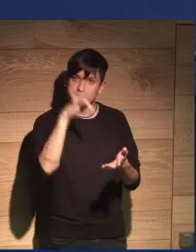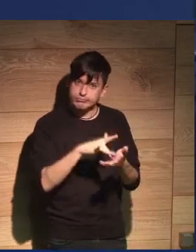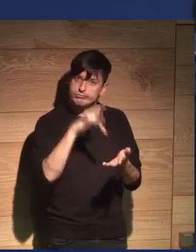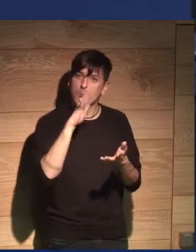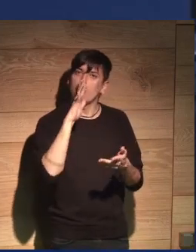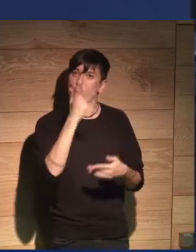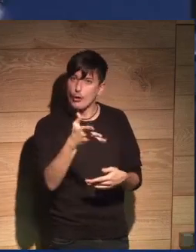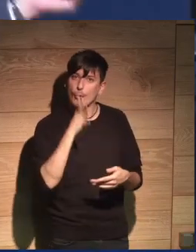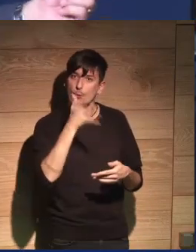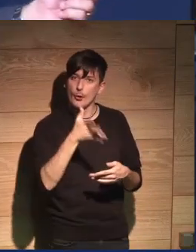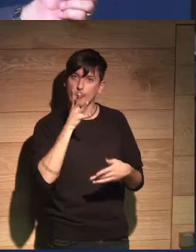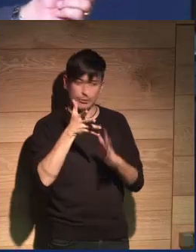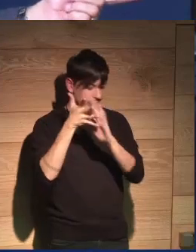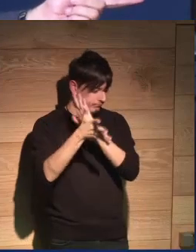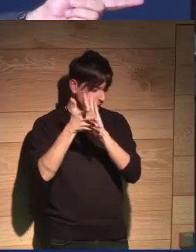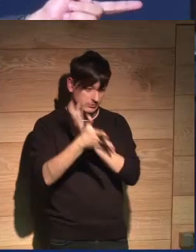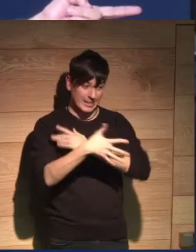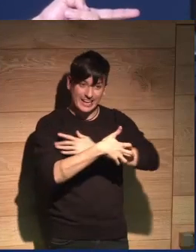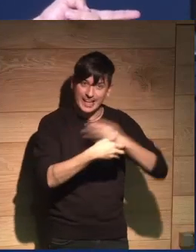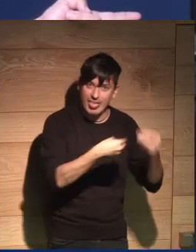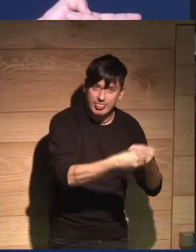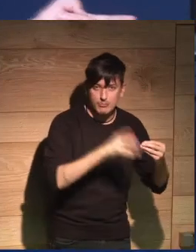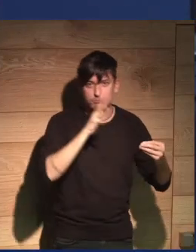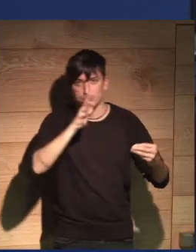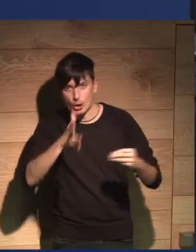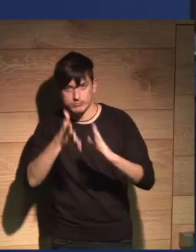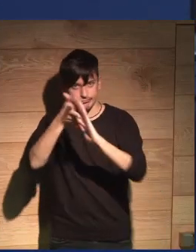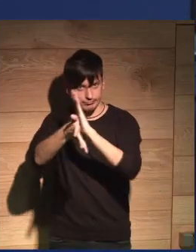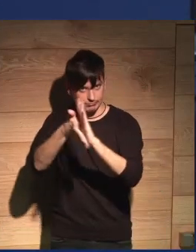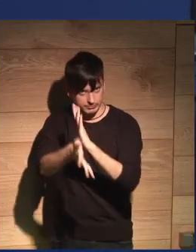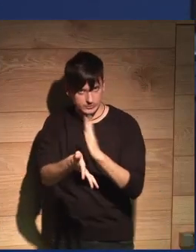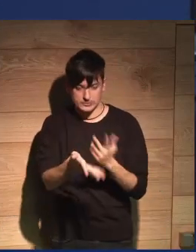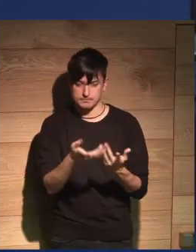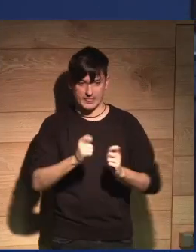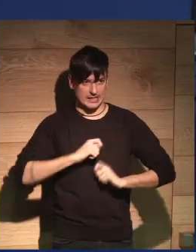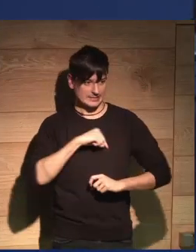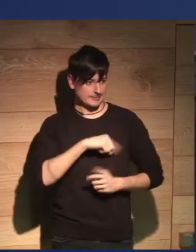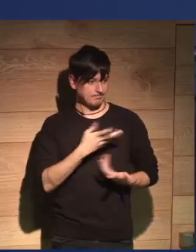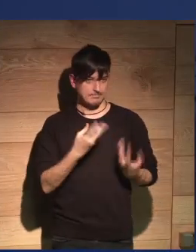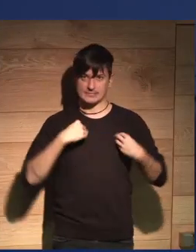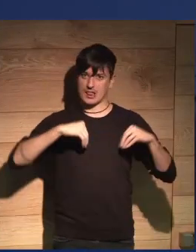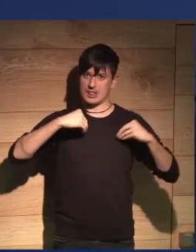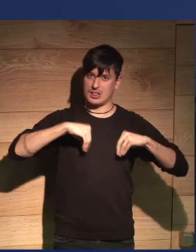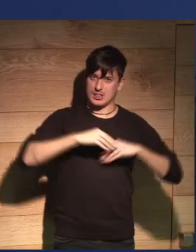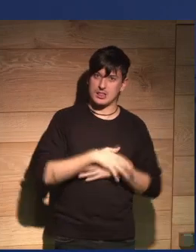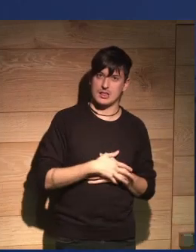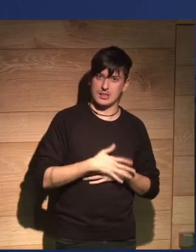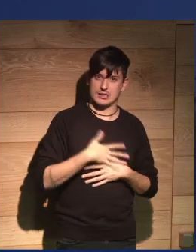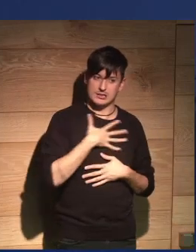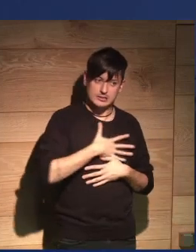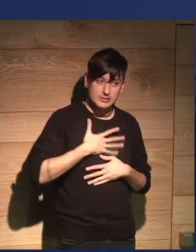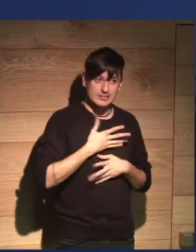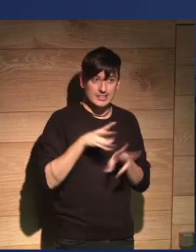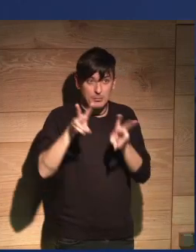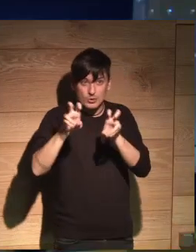esto pasa por lo otro, aquello que está haciendo la gata es por esto. Joder, pues te da una sensación, lo que he dicho, placentera. Y luego, capítulo 10